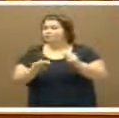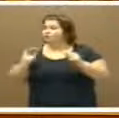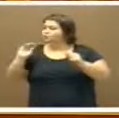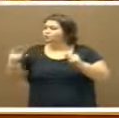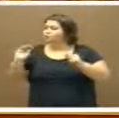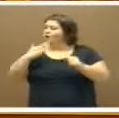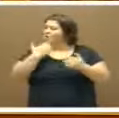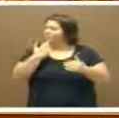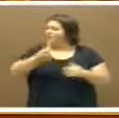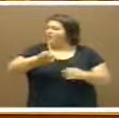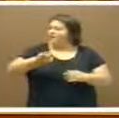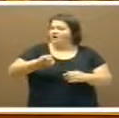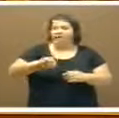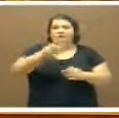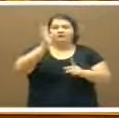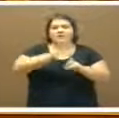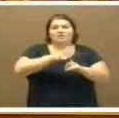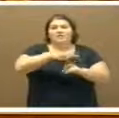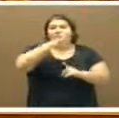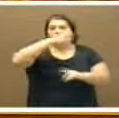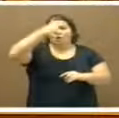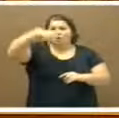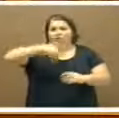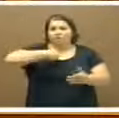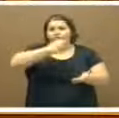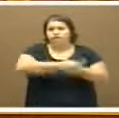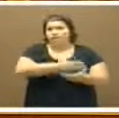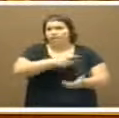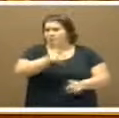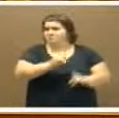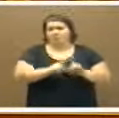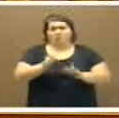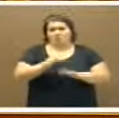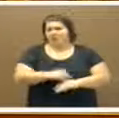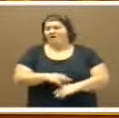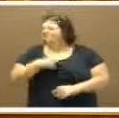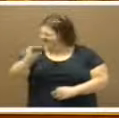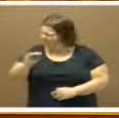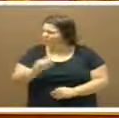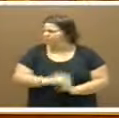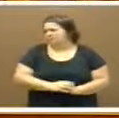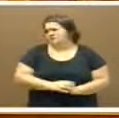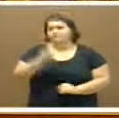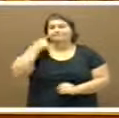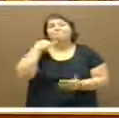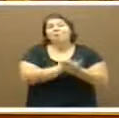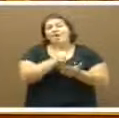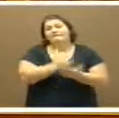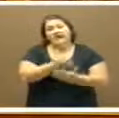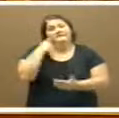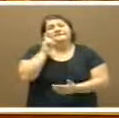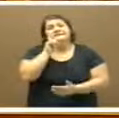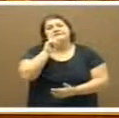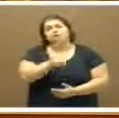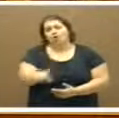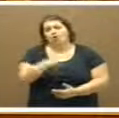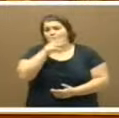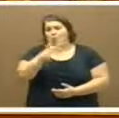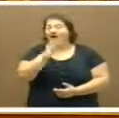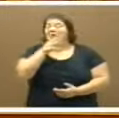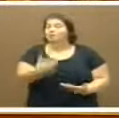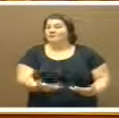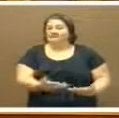pueden pagar ahora los recibos de agua y de luz sin dificultad, señor consejero. Vaya y compruebe si es mentira que se siguen